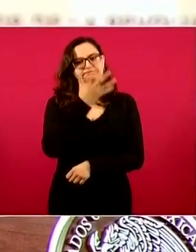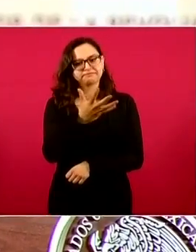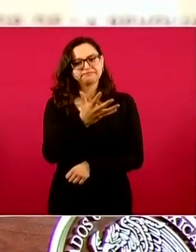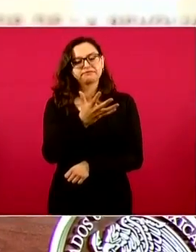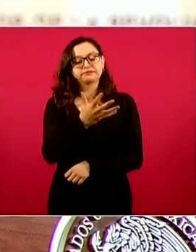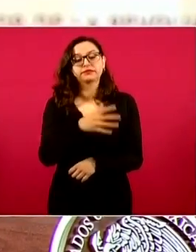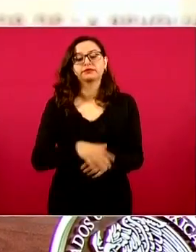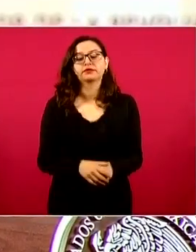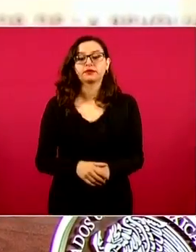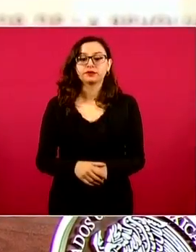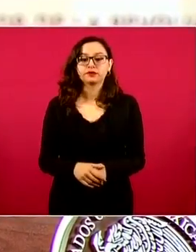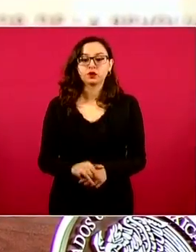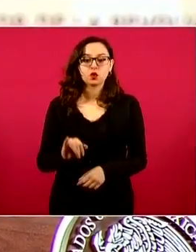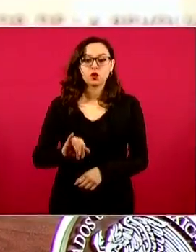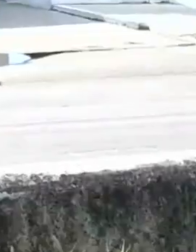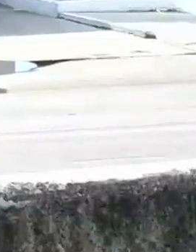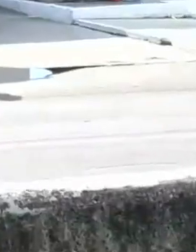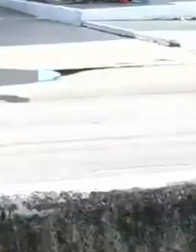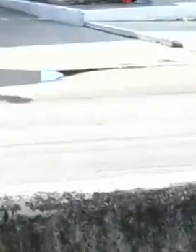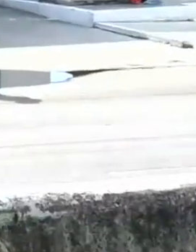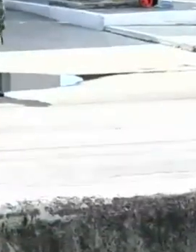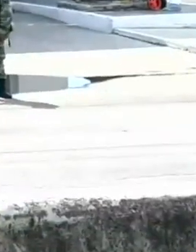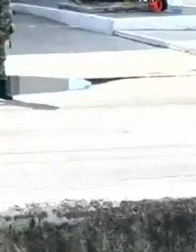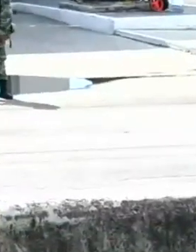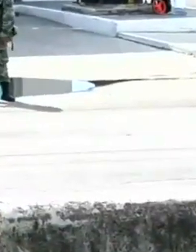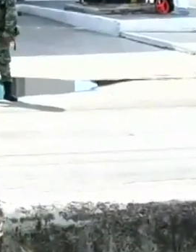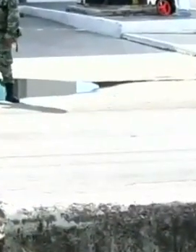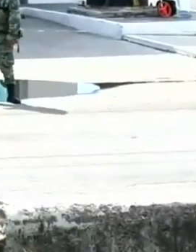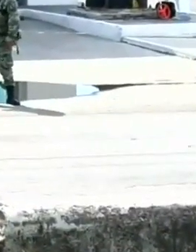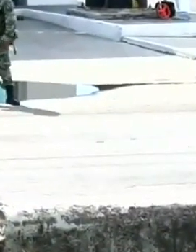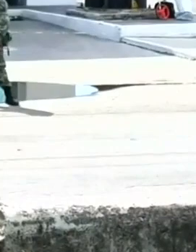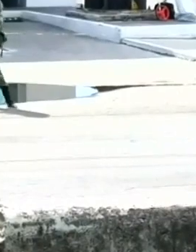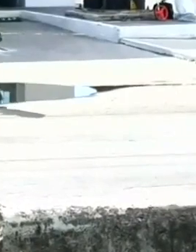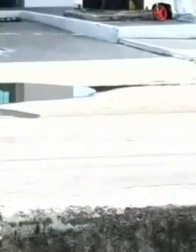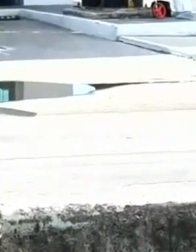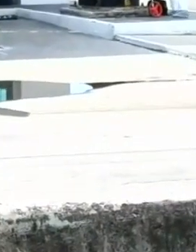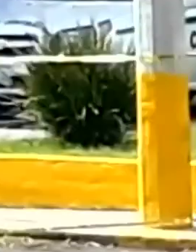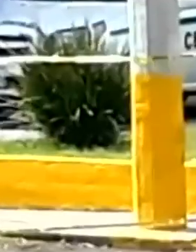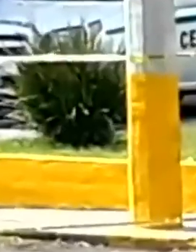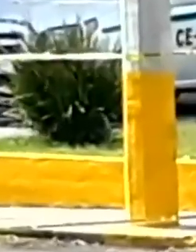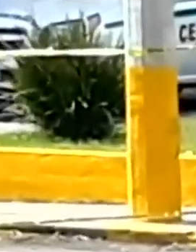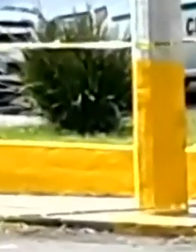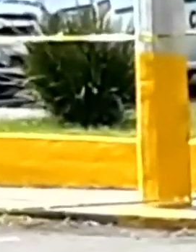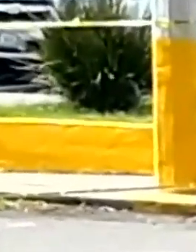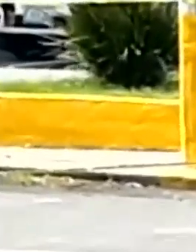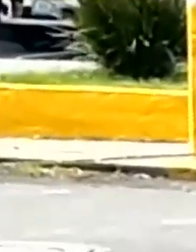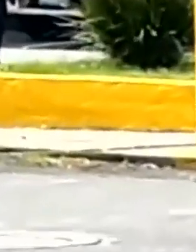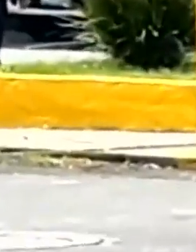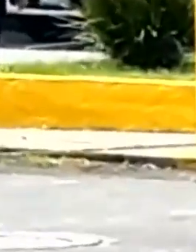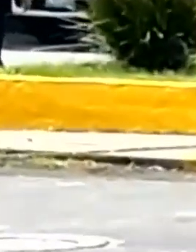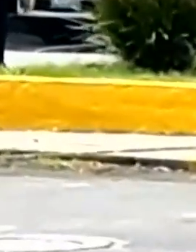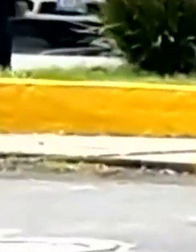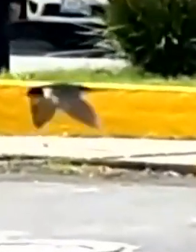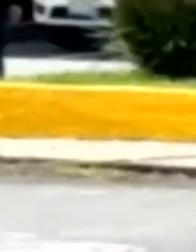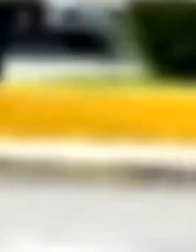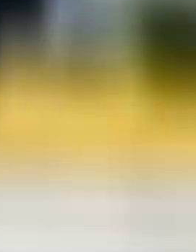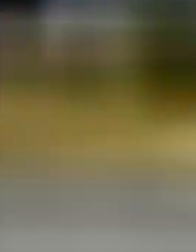El subsecretario de Seguridad Pública, Ricardo Mejía, informó que hay avances importantes en las investigaciones.